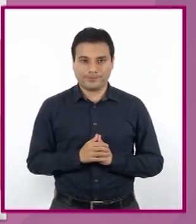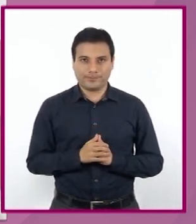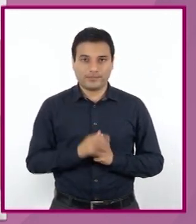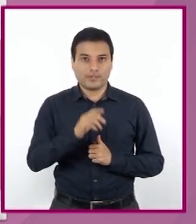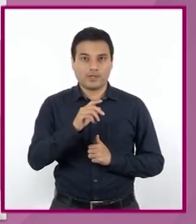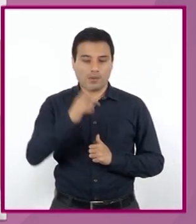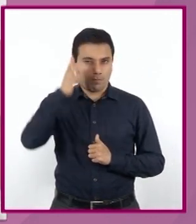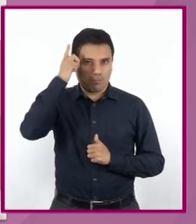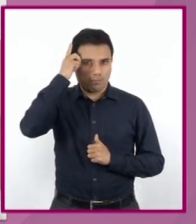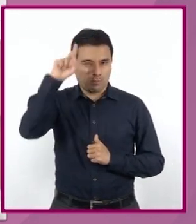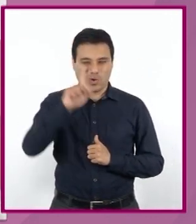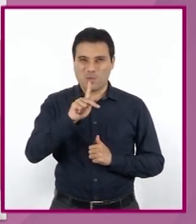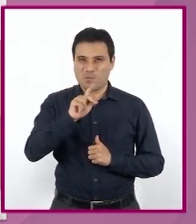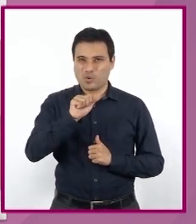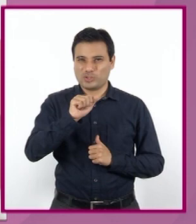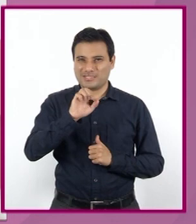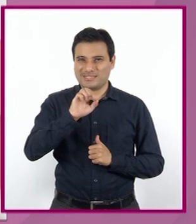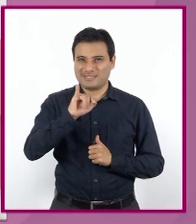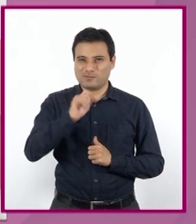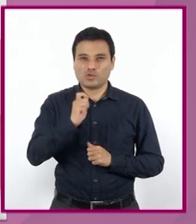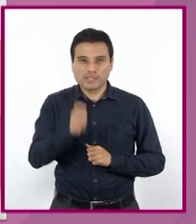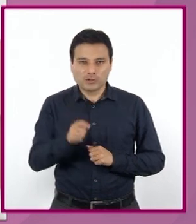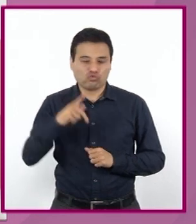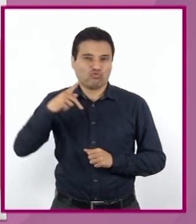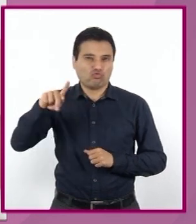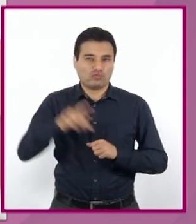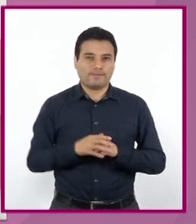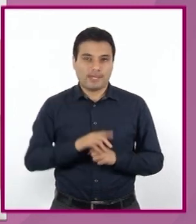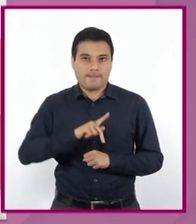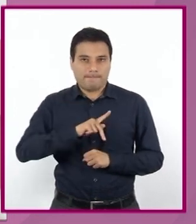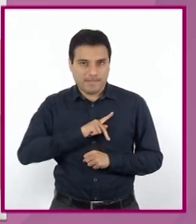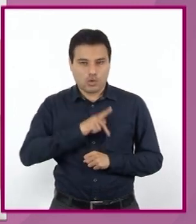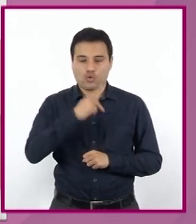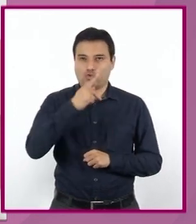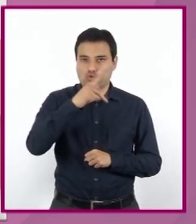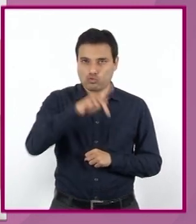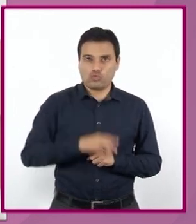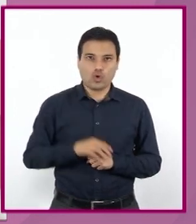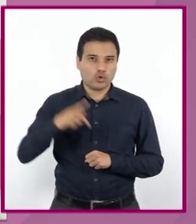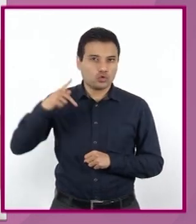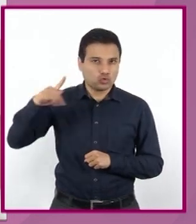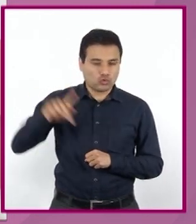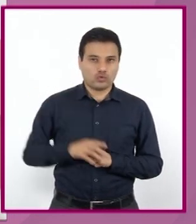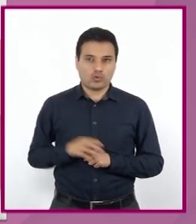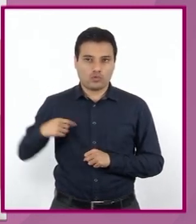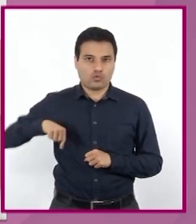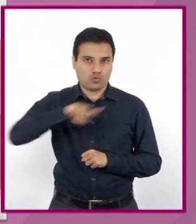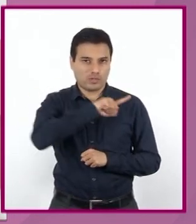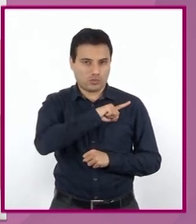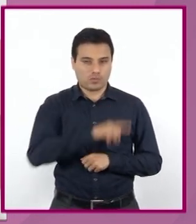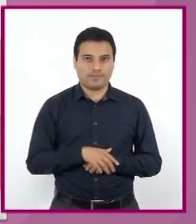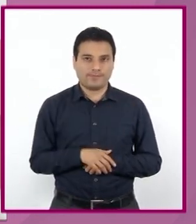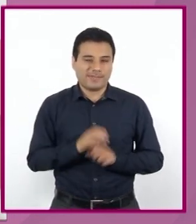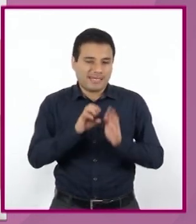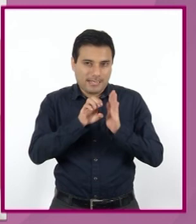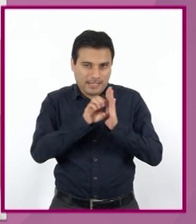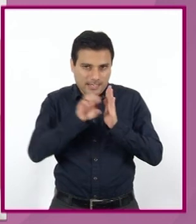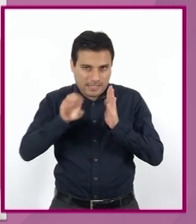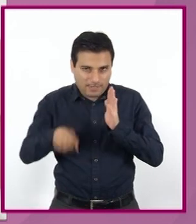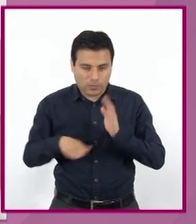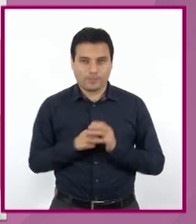Posesivos. Indican la pertenencia. Mío, tuyo, suyo, nuestro. Por